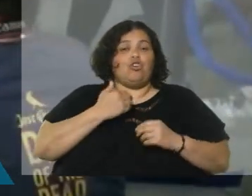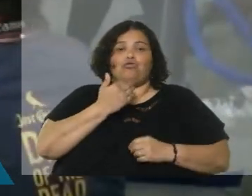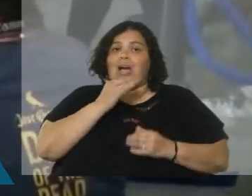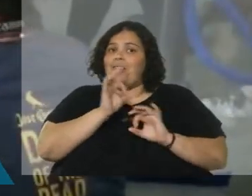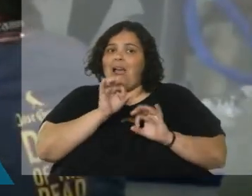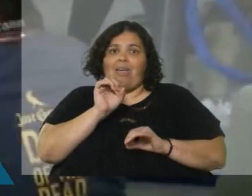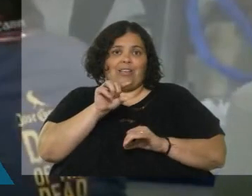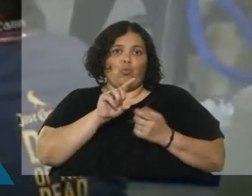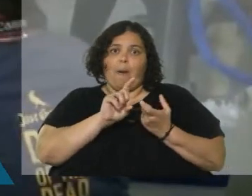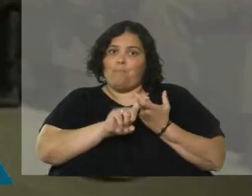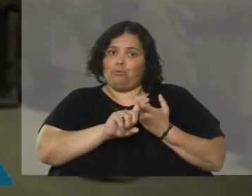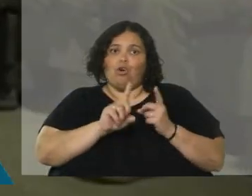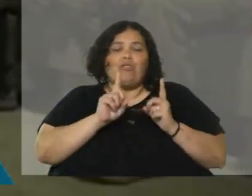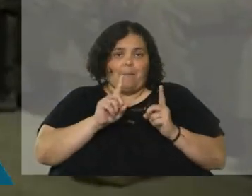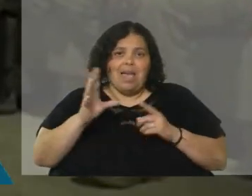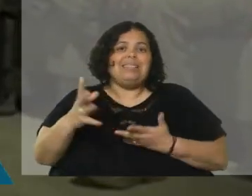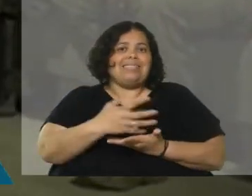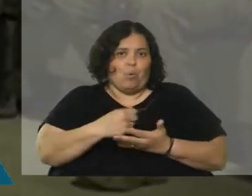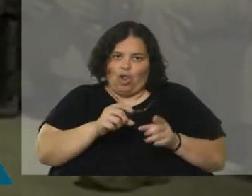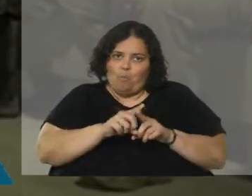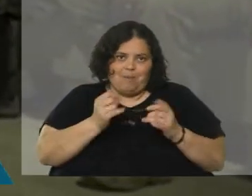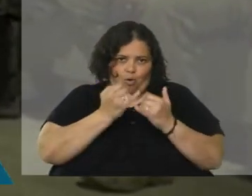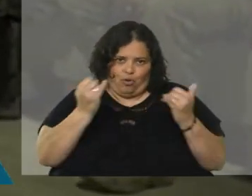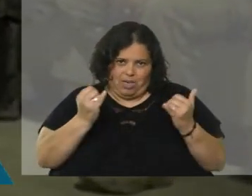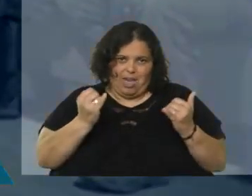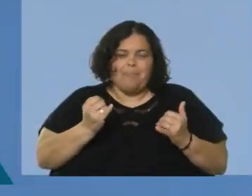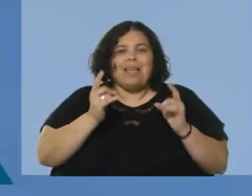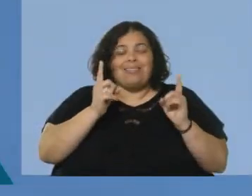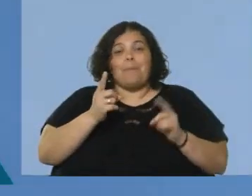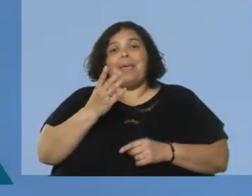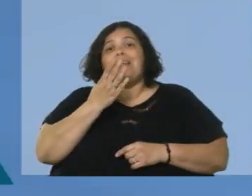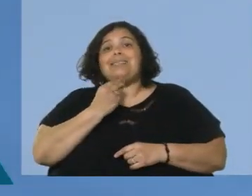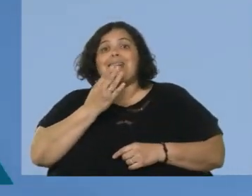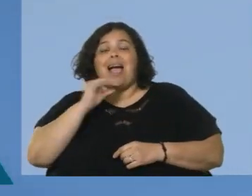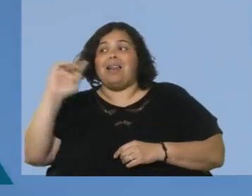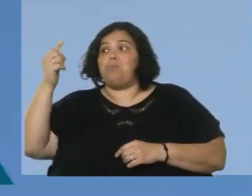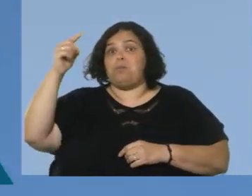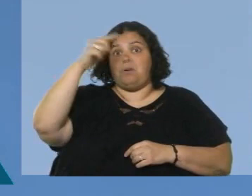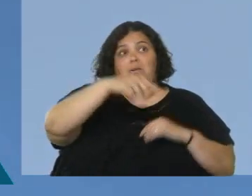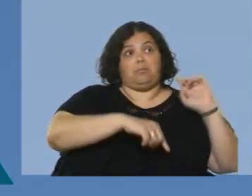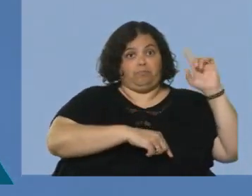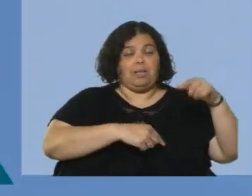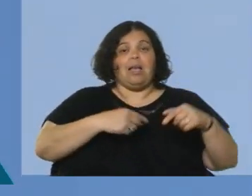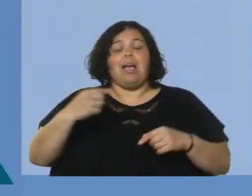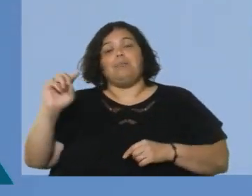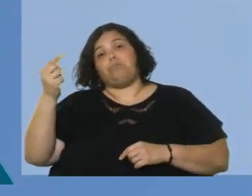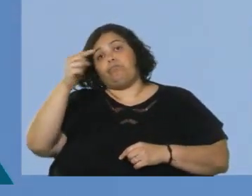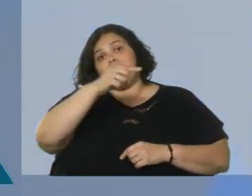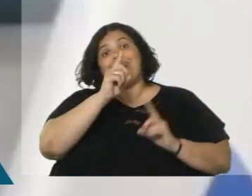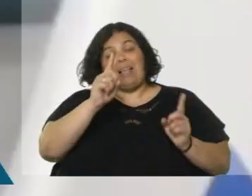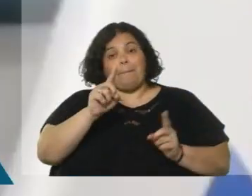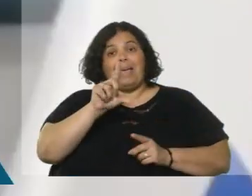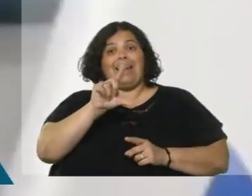secuestrado el 7 de octubre Israel combate además en varios frentes la milicia libanesa gibola ha lanzado decenas de misiles antitanque